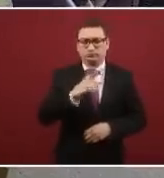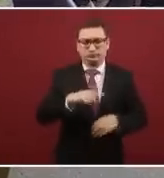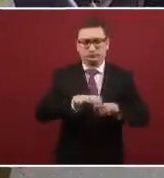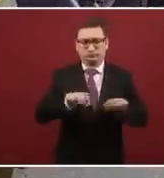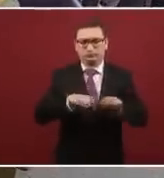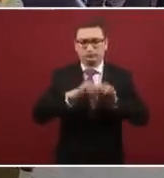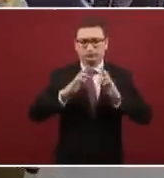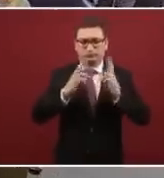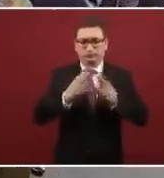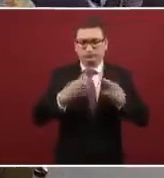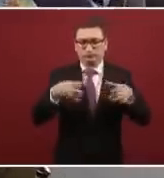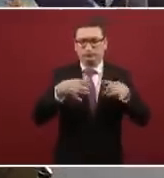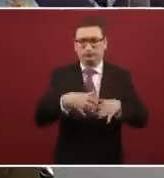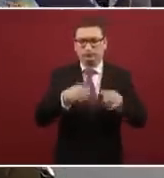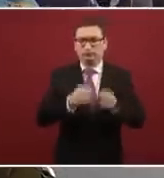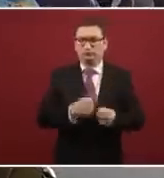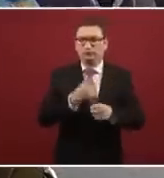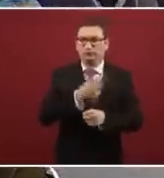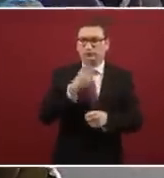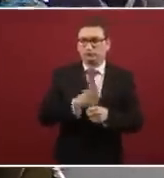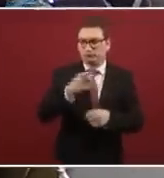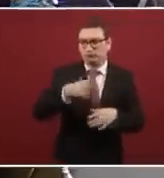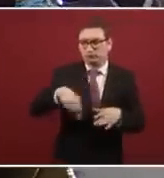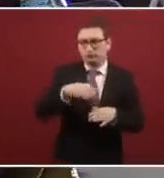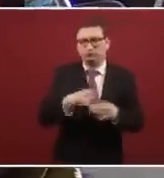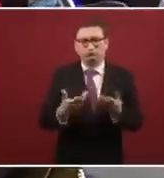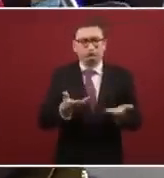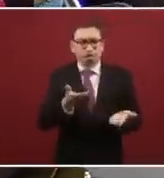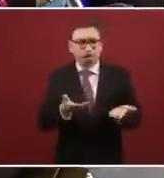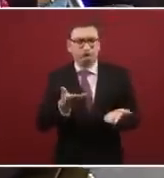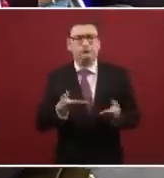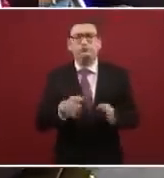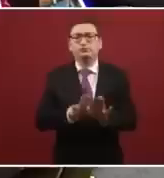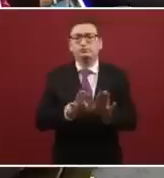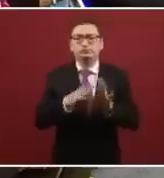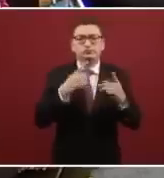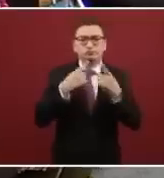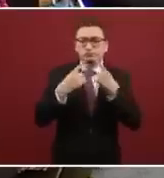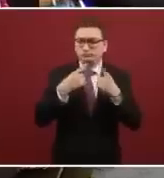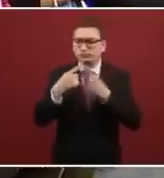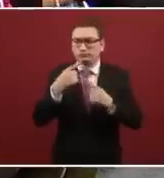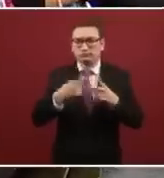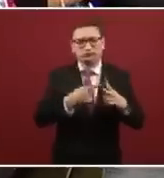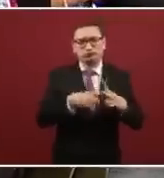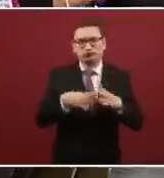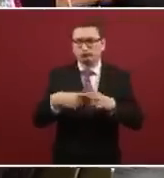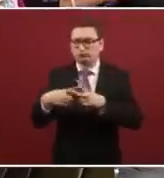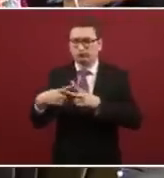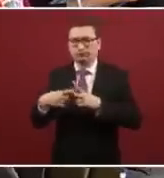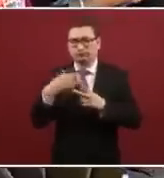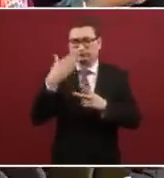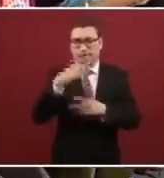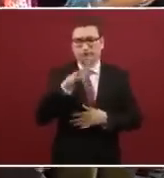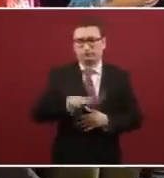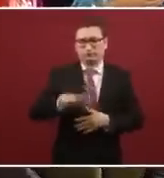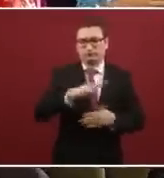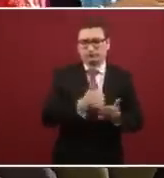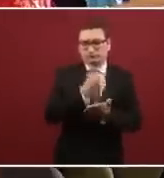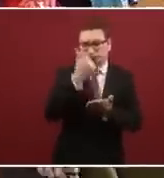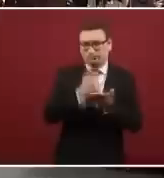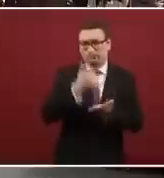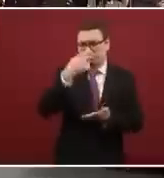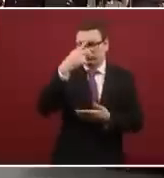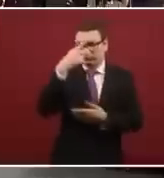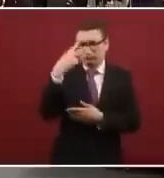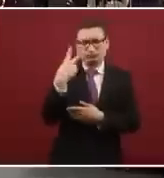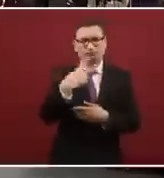de Seguridad, ¿qué balance tienen sobre la incidencia delictiva en la Ciudad de México? En